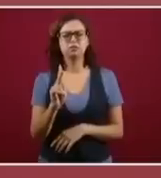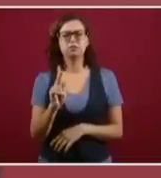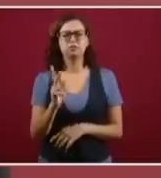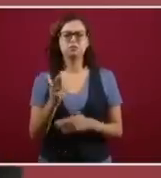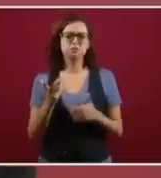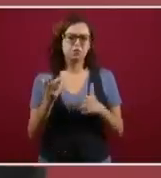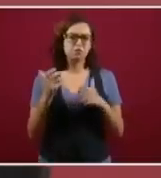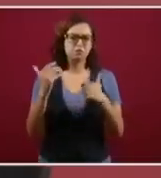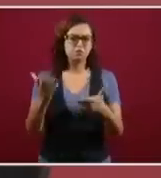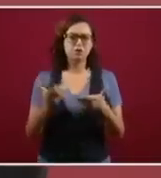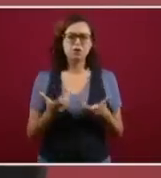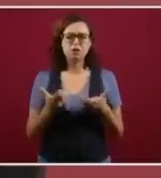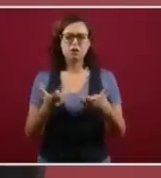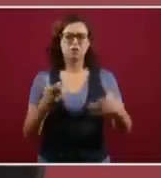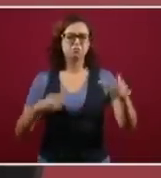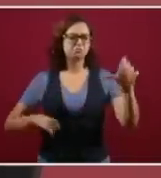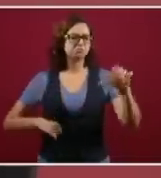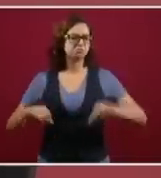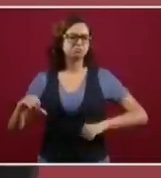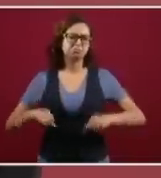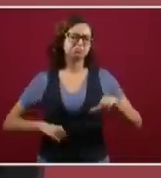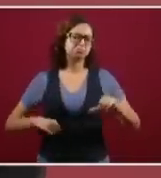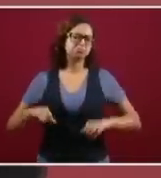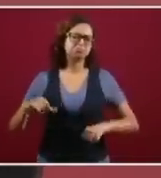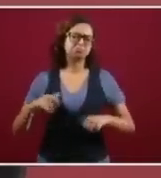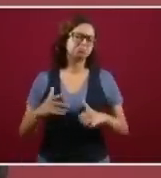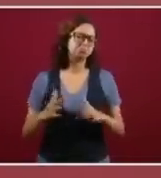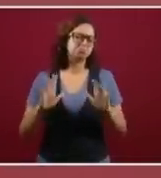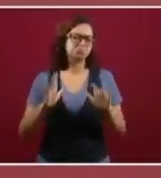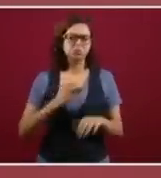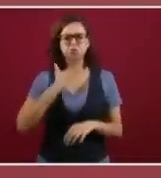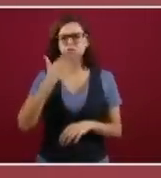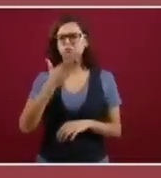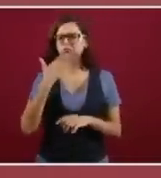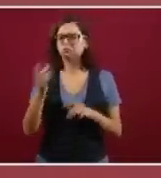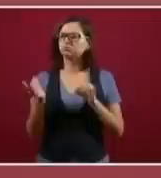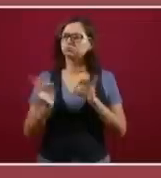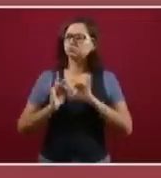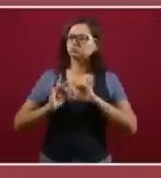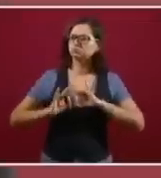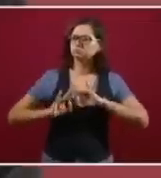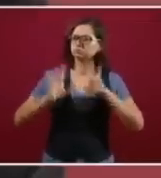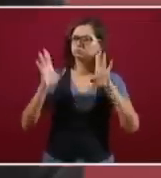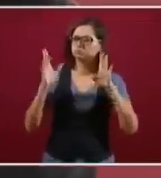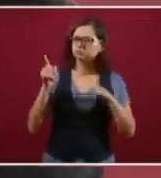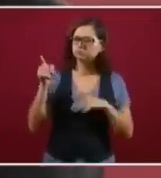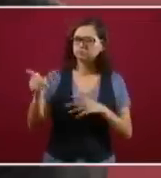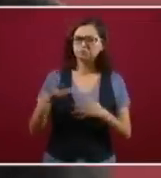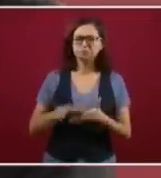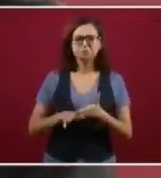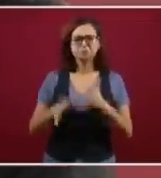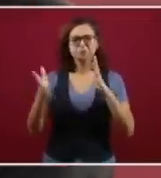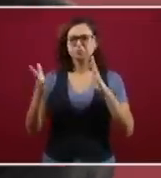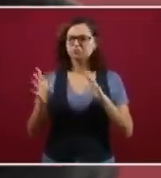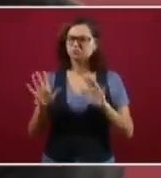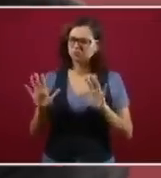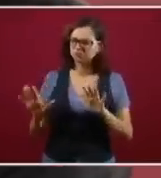en la calle, en actividades, y ante estos hechos ayudó